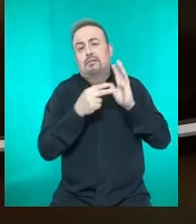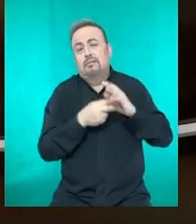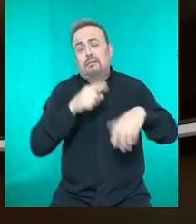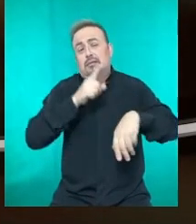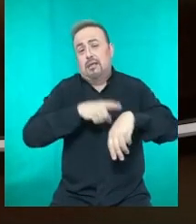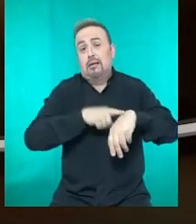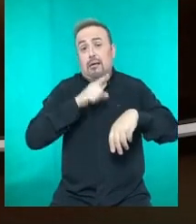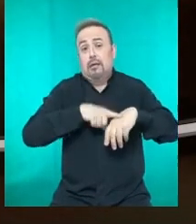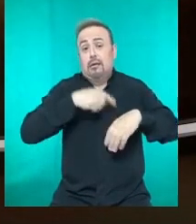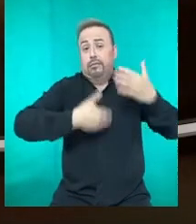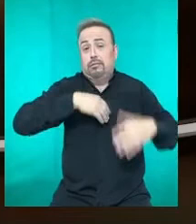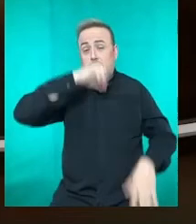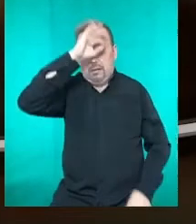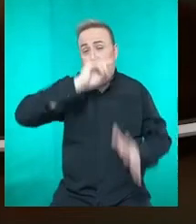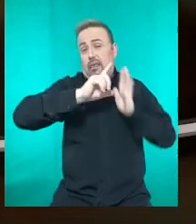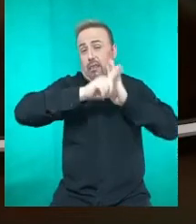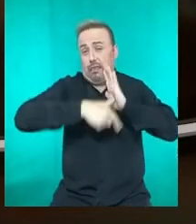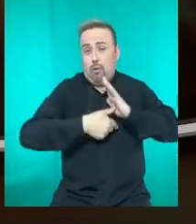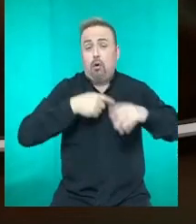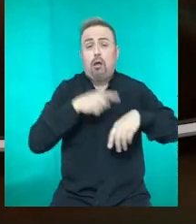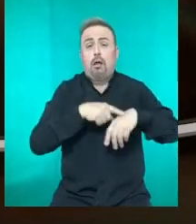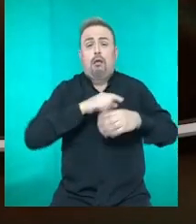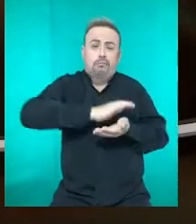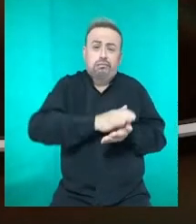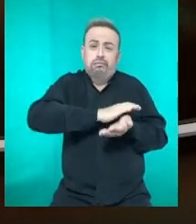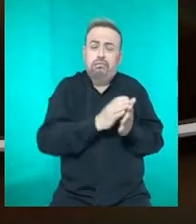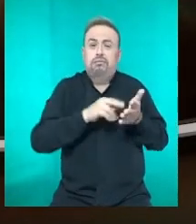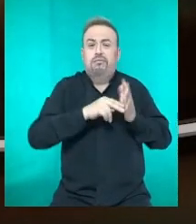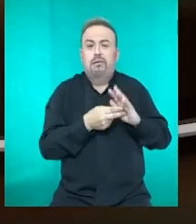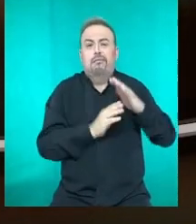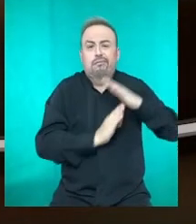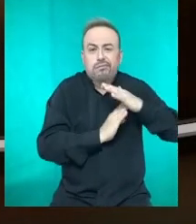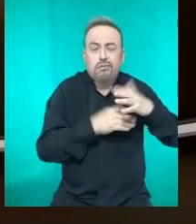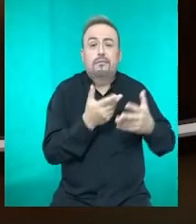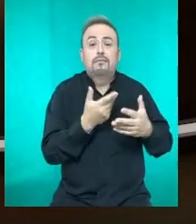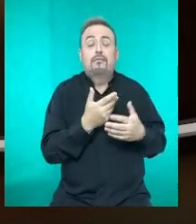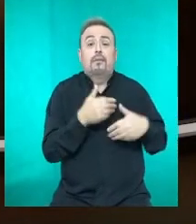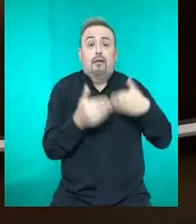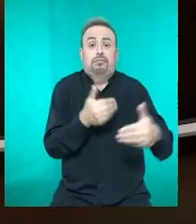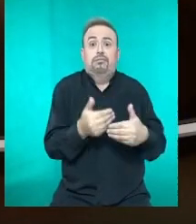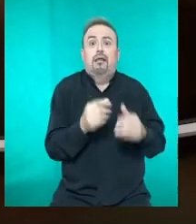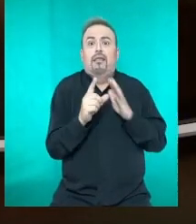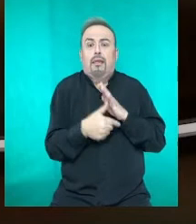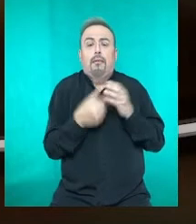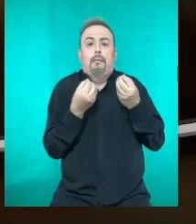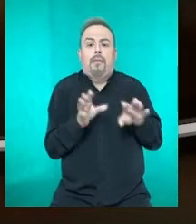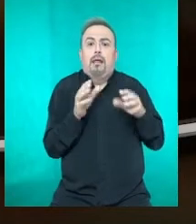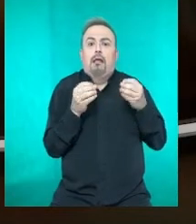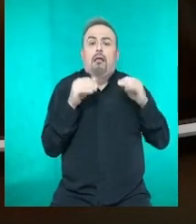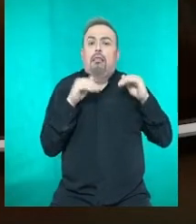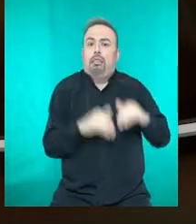proceso minero trae no solo problemas en el procesamiento del mineral, sino que también grandes pérdidas a la industria